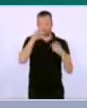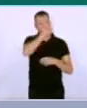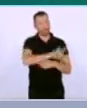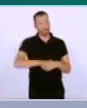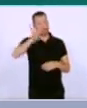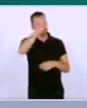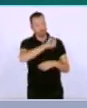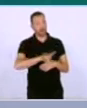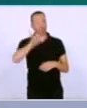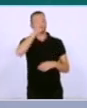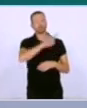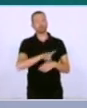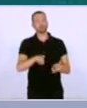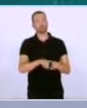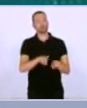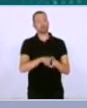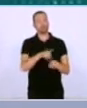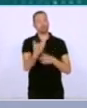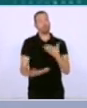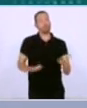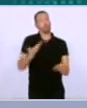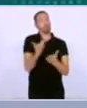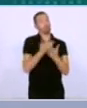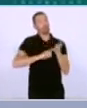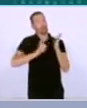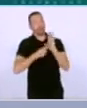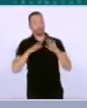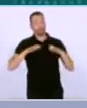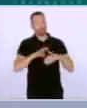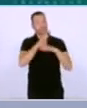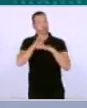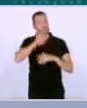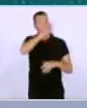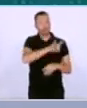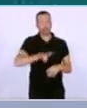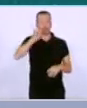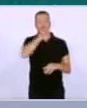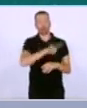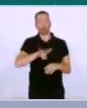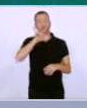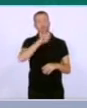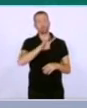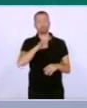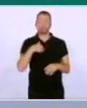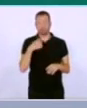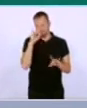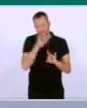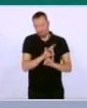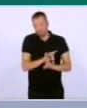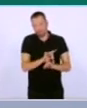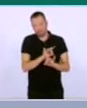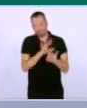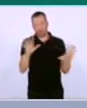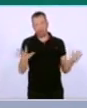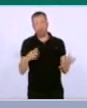una proposición de ley del parlamento de Canarias Y evidentemente nosotros votábamos a favor y